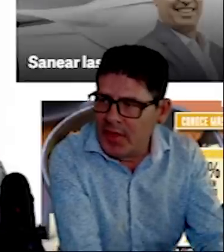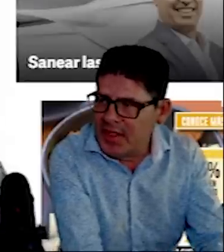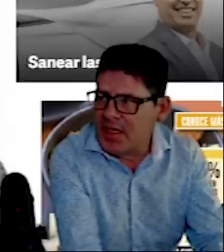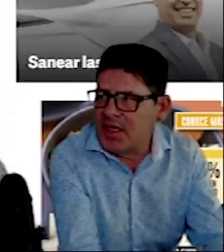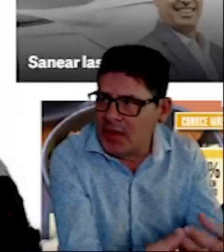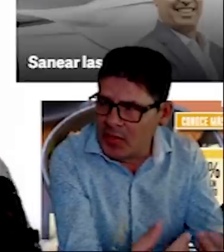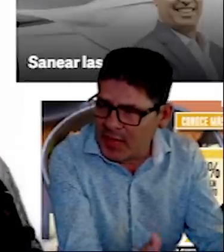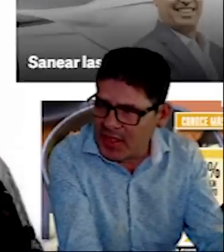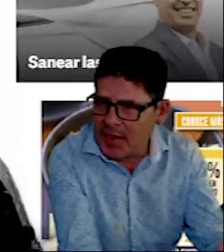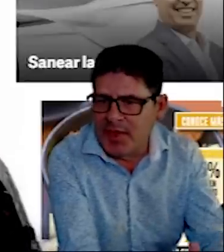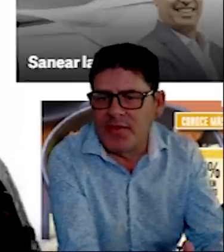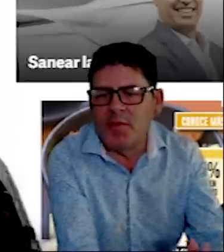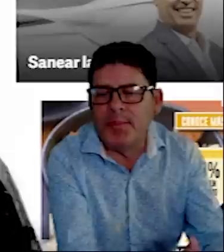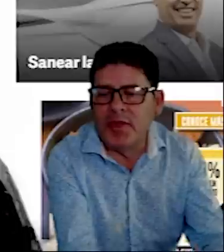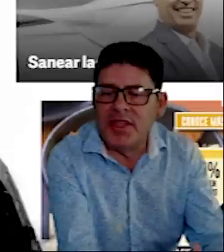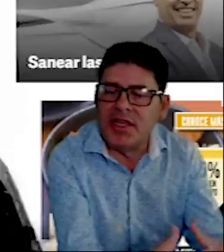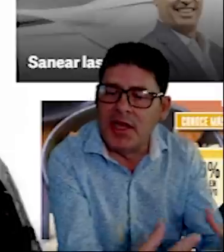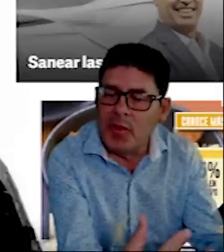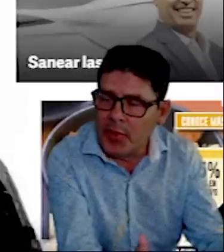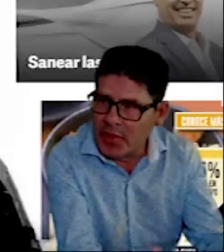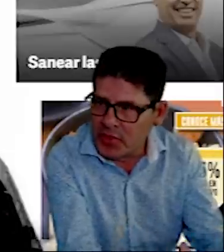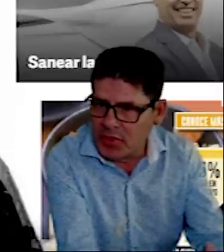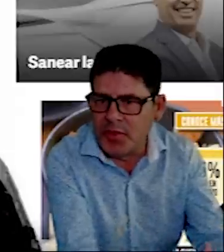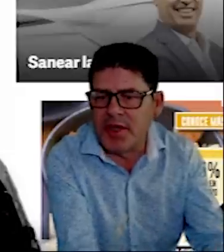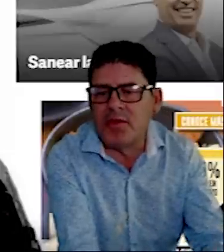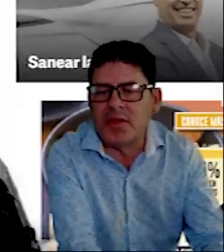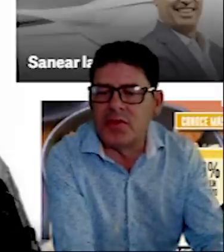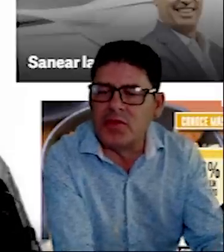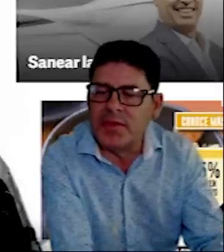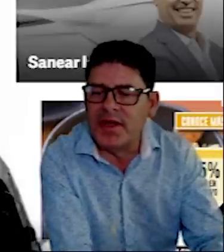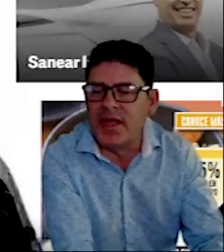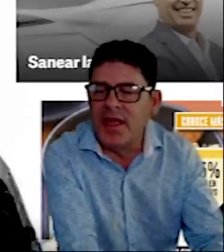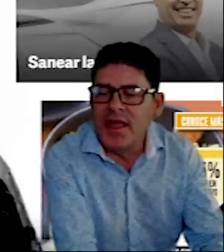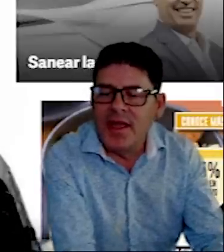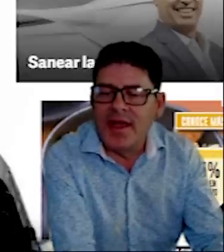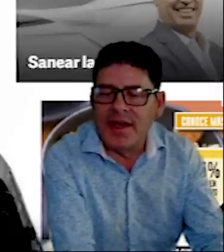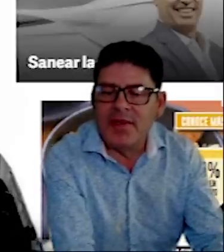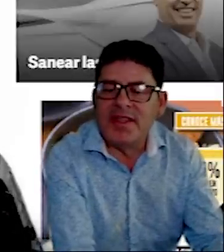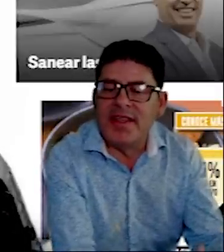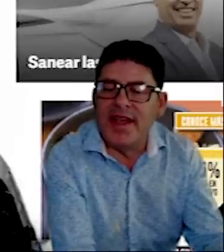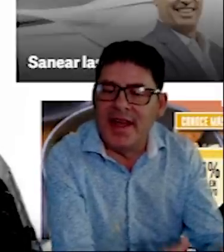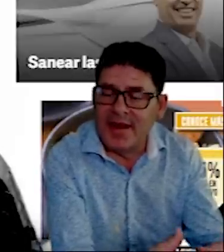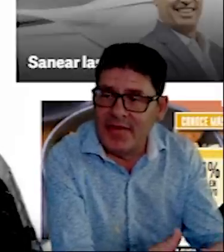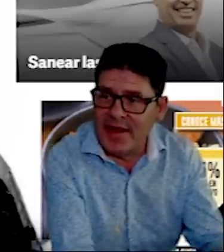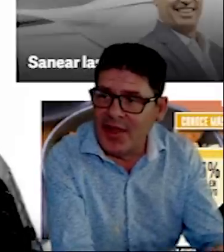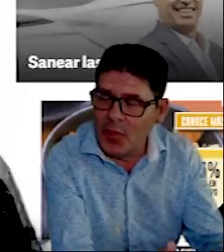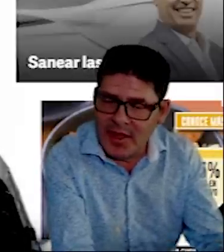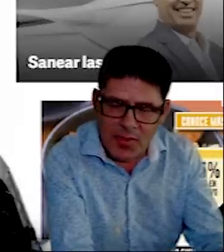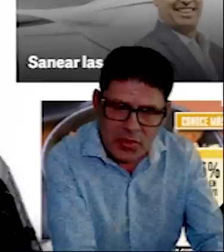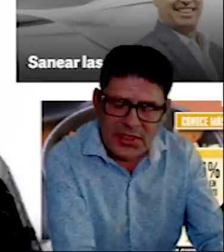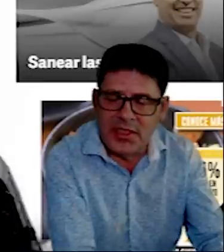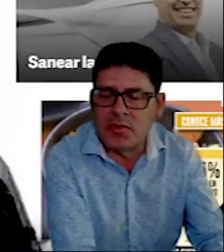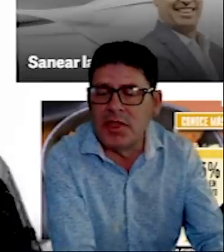doctrina política, con una verdadera plataforma política, con proyectos de gobierno, que son los que van a realmente a reflejar